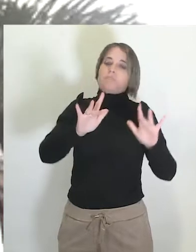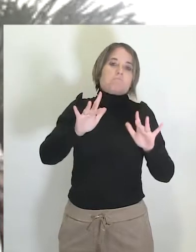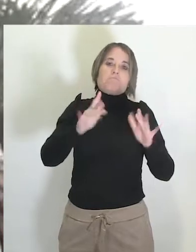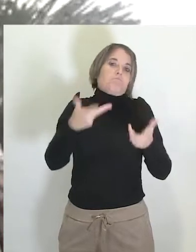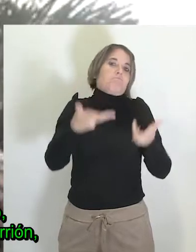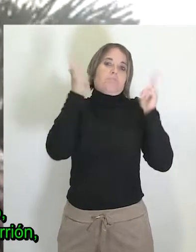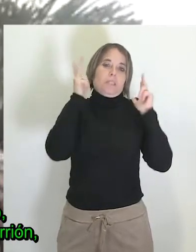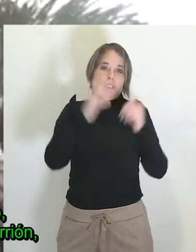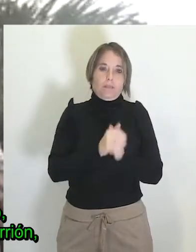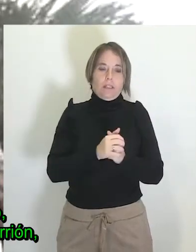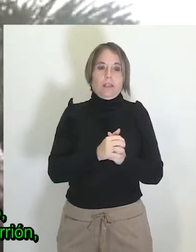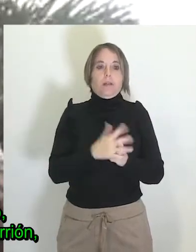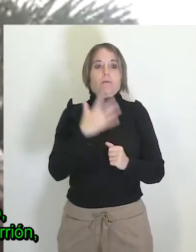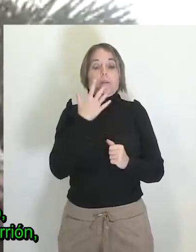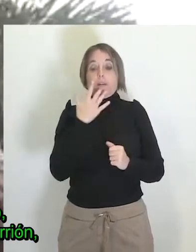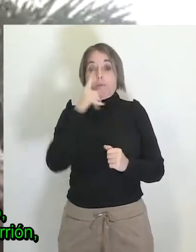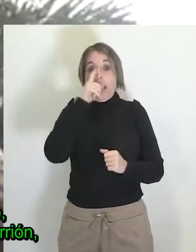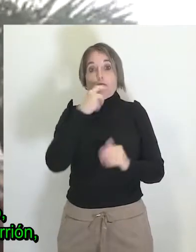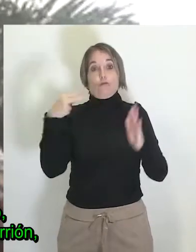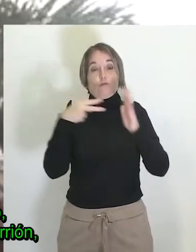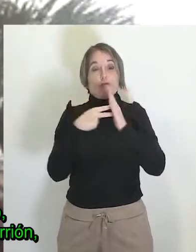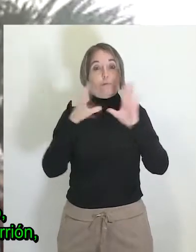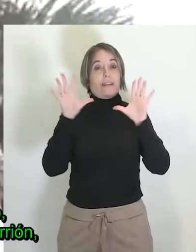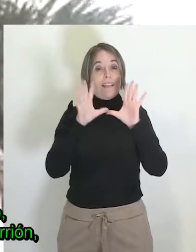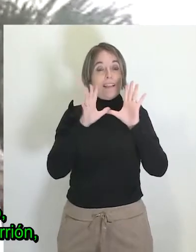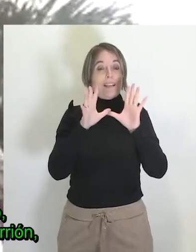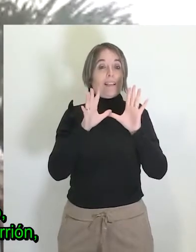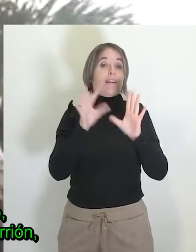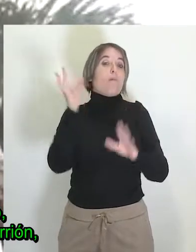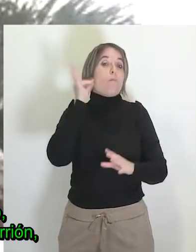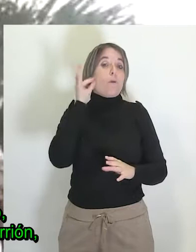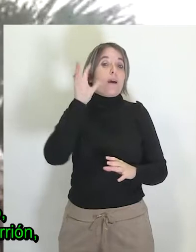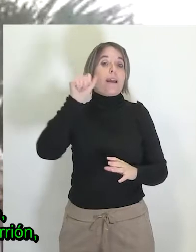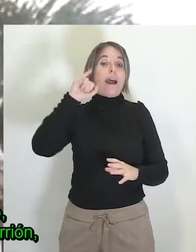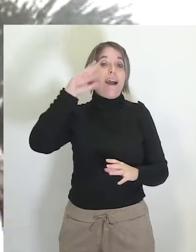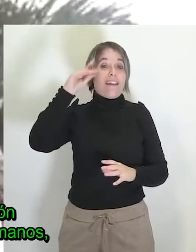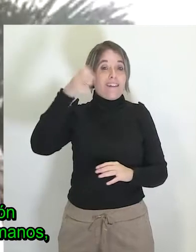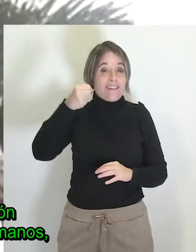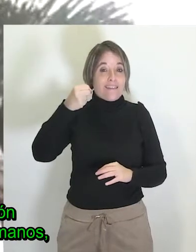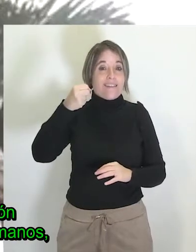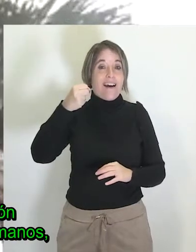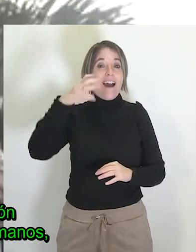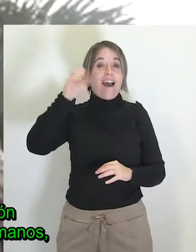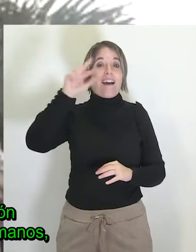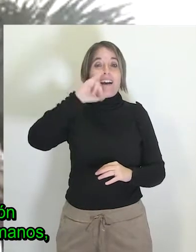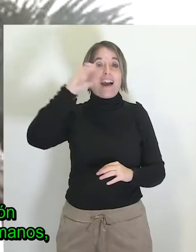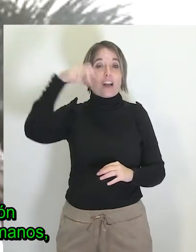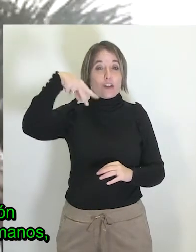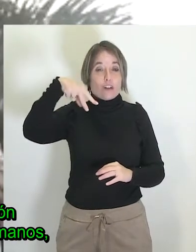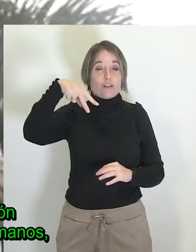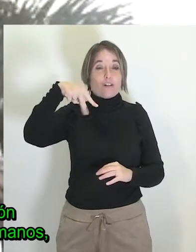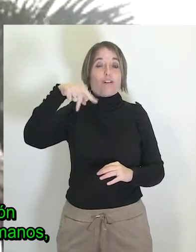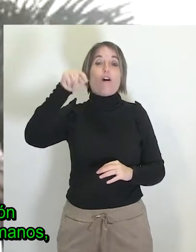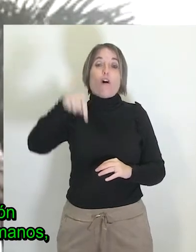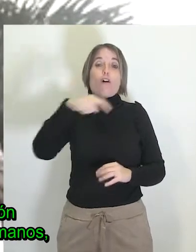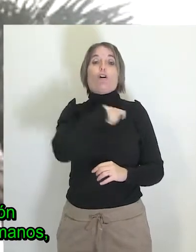impunidad. Y uno de ellos, por ejemplo, en 2010, el caso de Aida Carrión, que hoy está en Bertina Carrión, perdón, que hoy